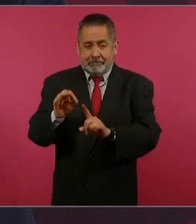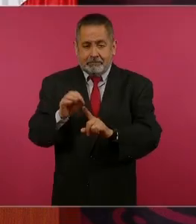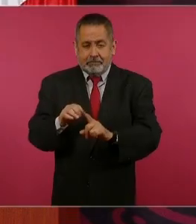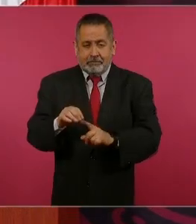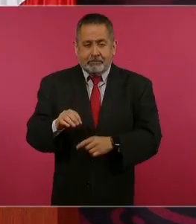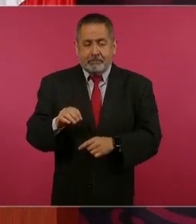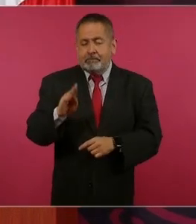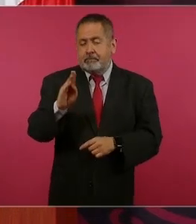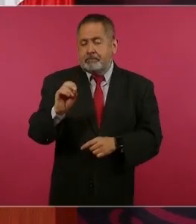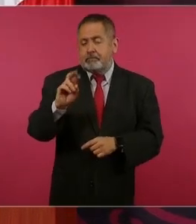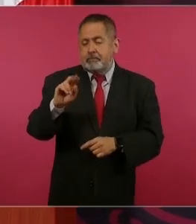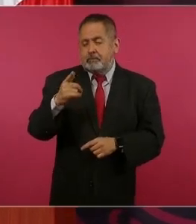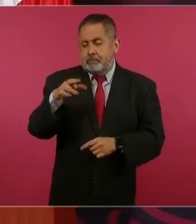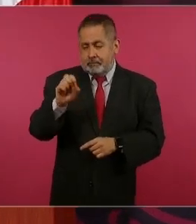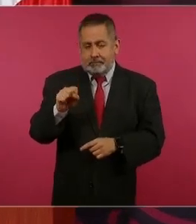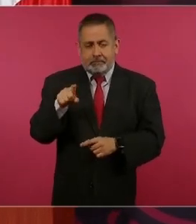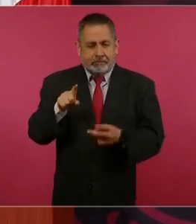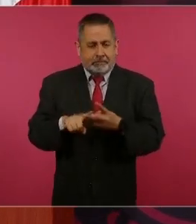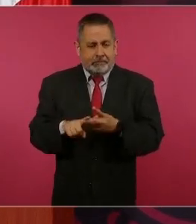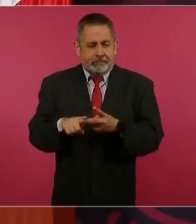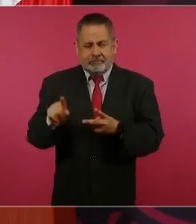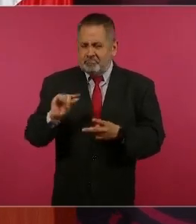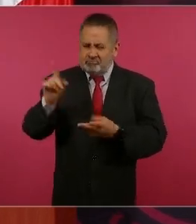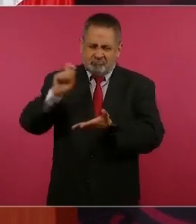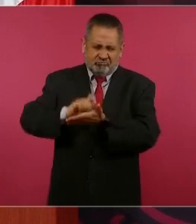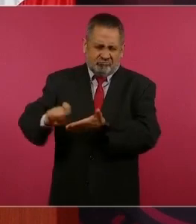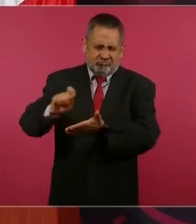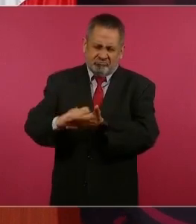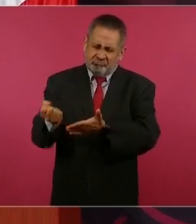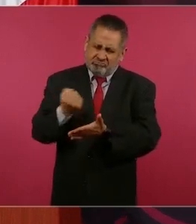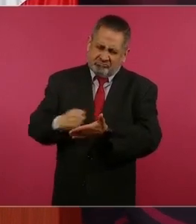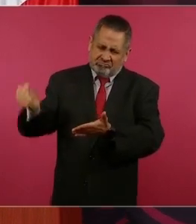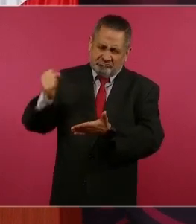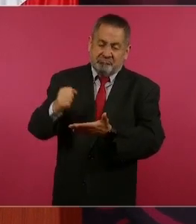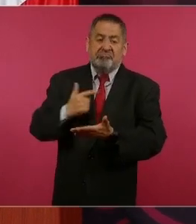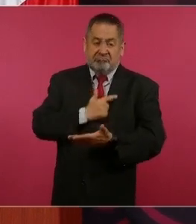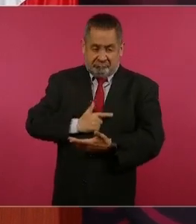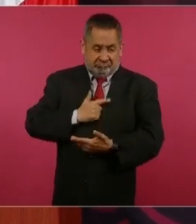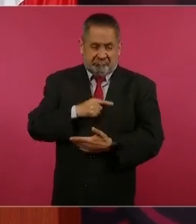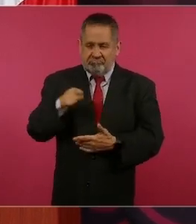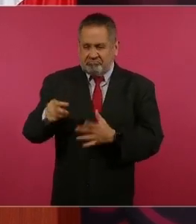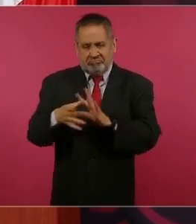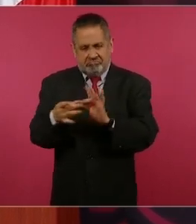Jorge Luis Borges, por ejemplo, gran, gran escritor.